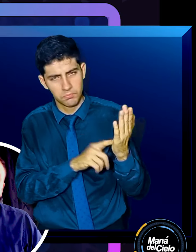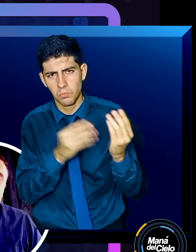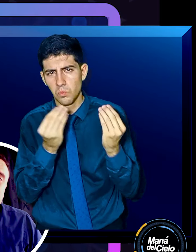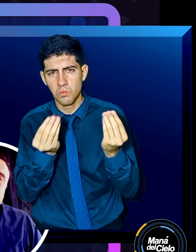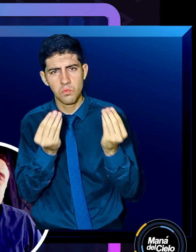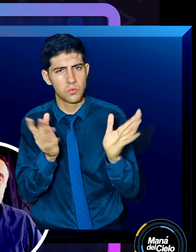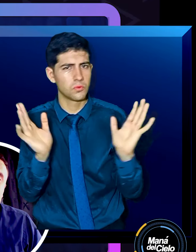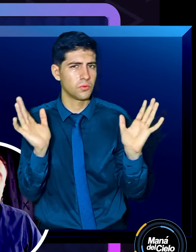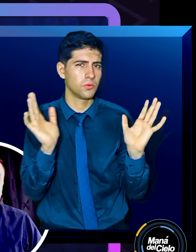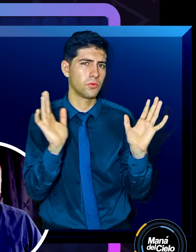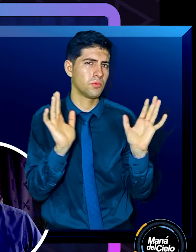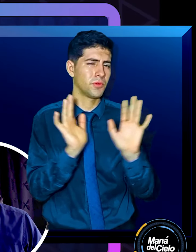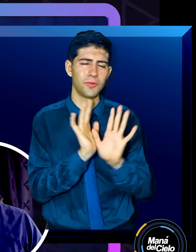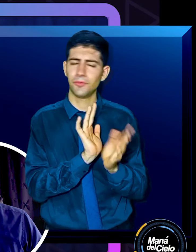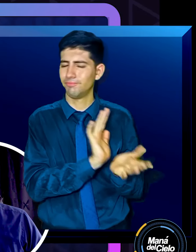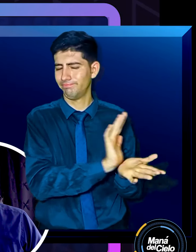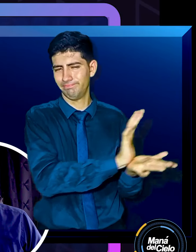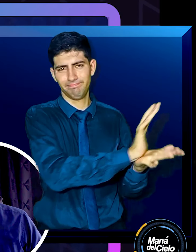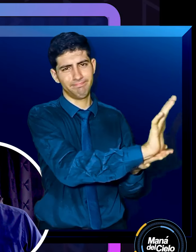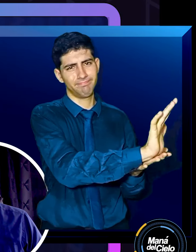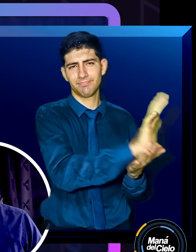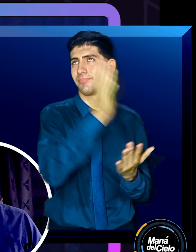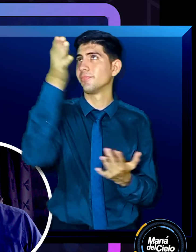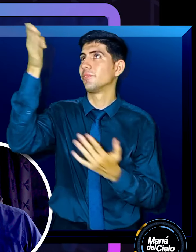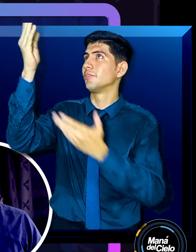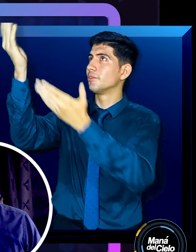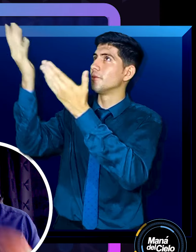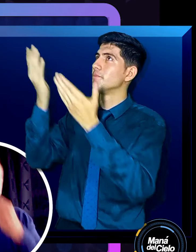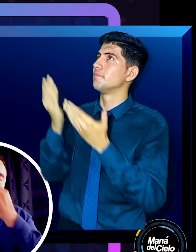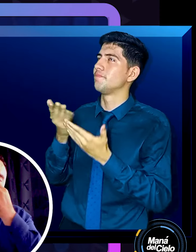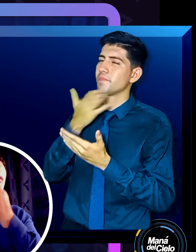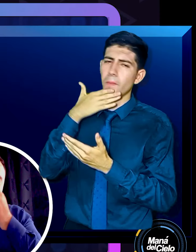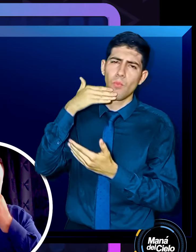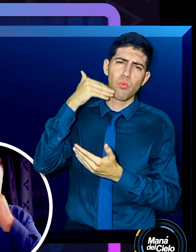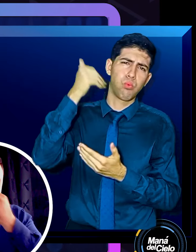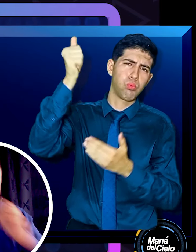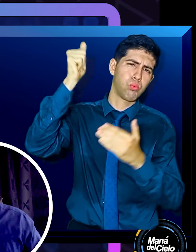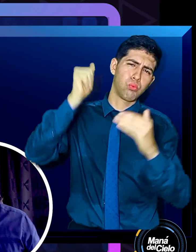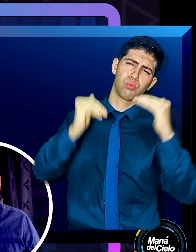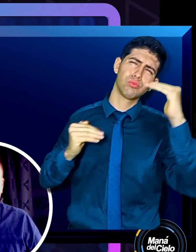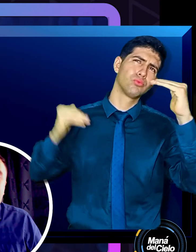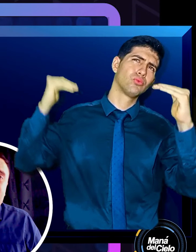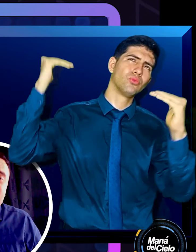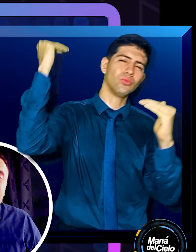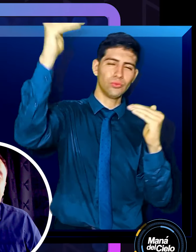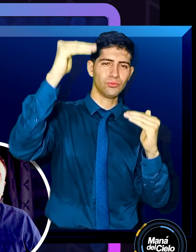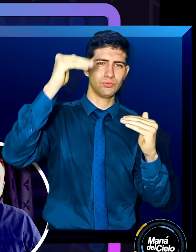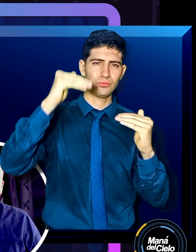pero yo no sé, yo estaba contento con lo que Dios me dio. Yo no exijo ni el desayuno en mi casa.